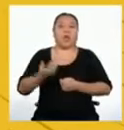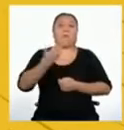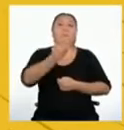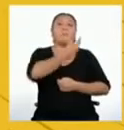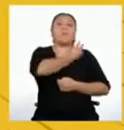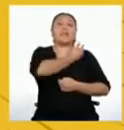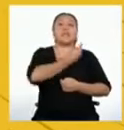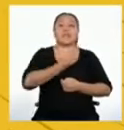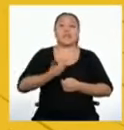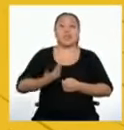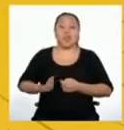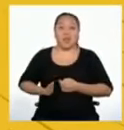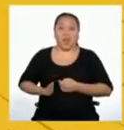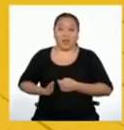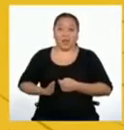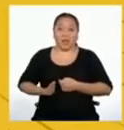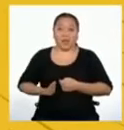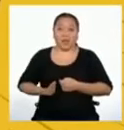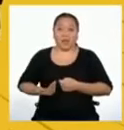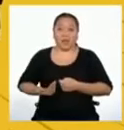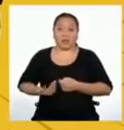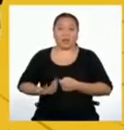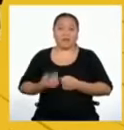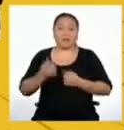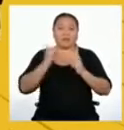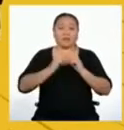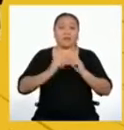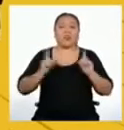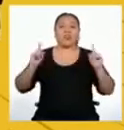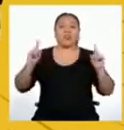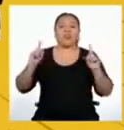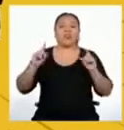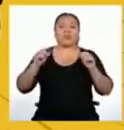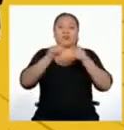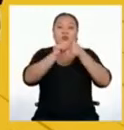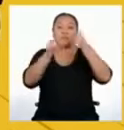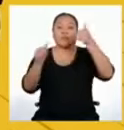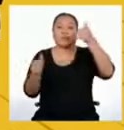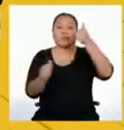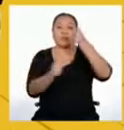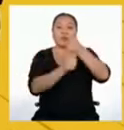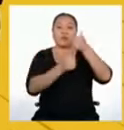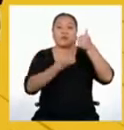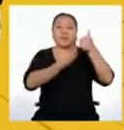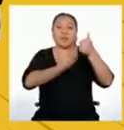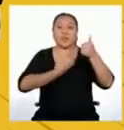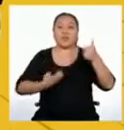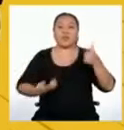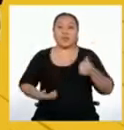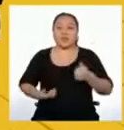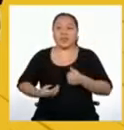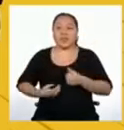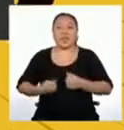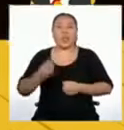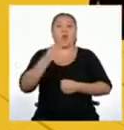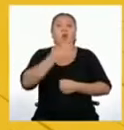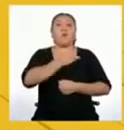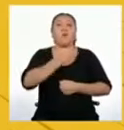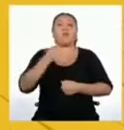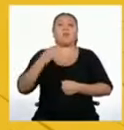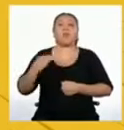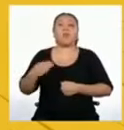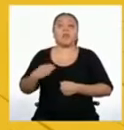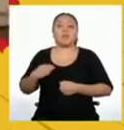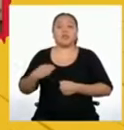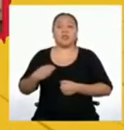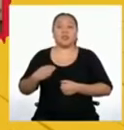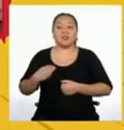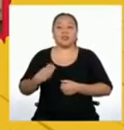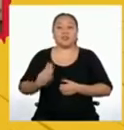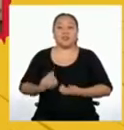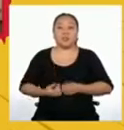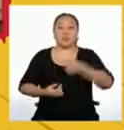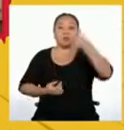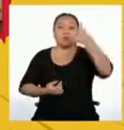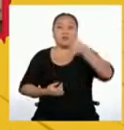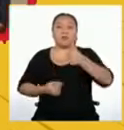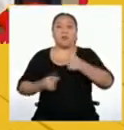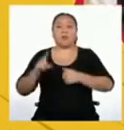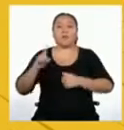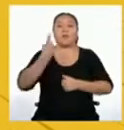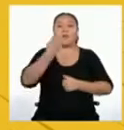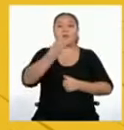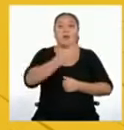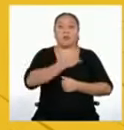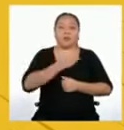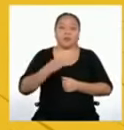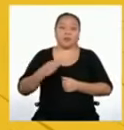de la República, sus 2 vicepresidentes y el Gabinete de Ministros, encabezado por el Primer